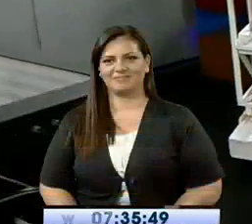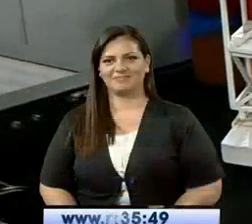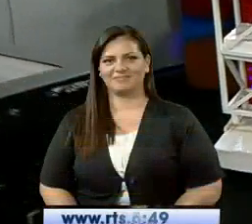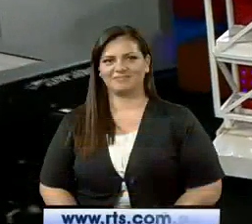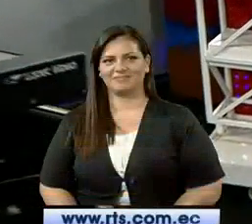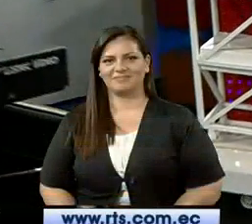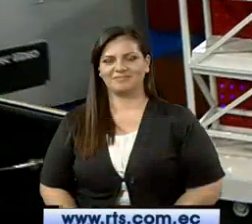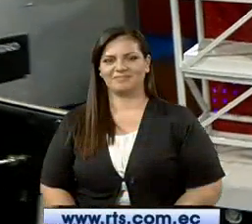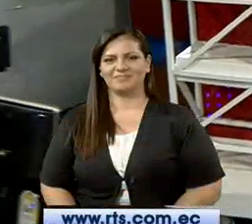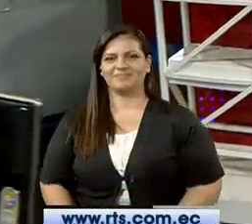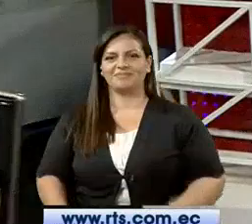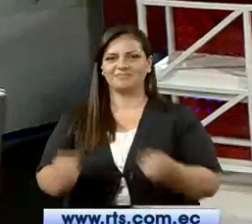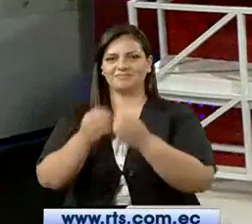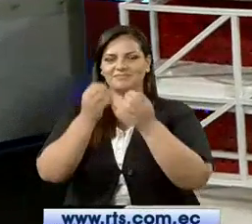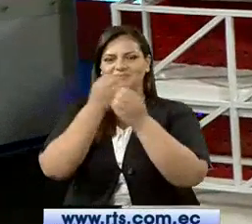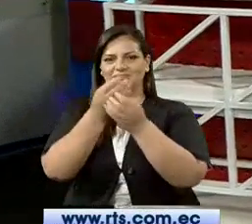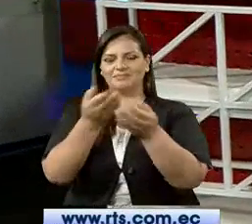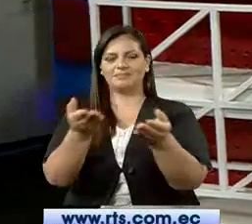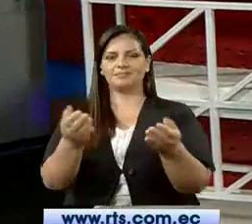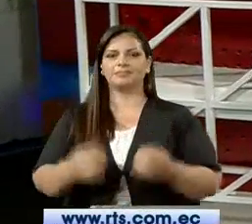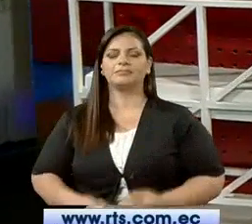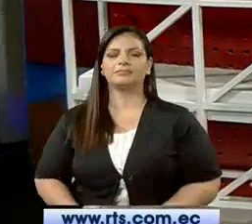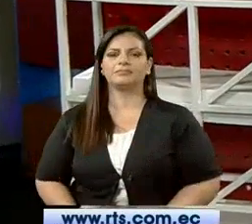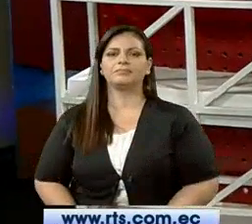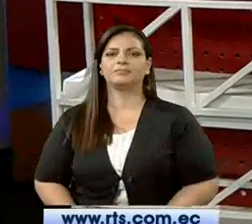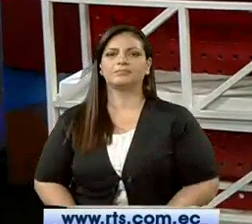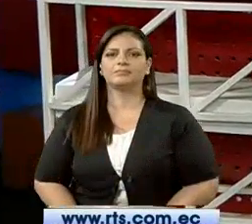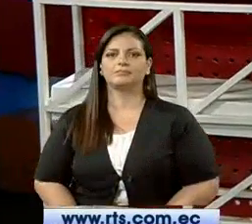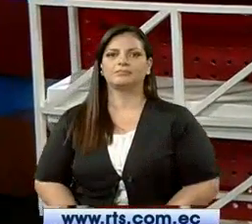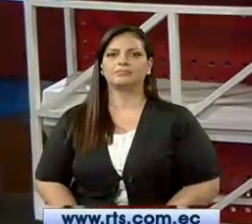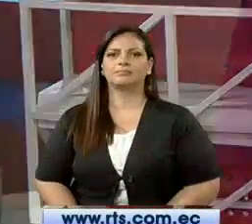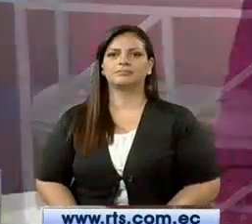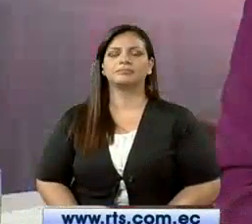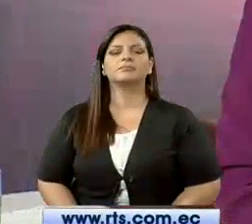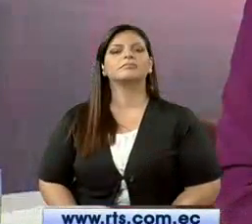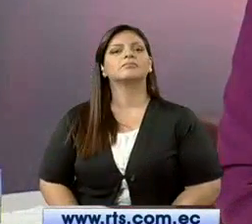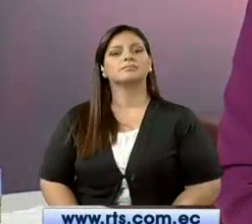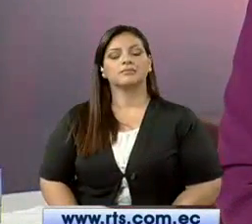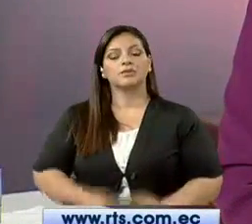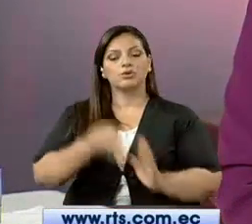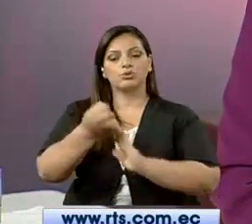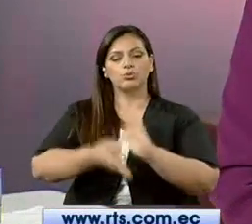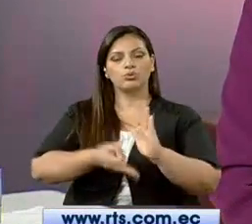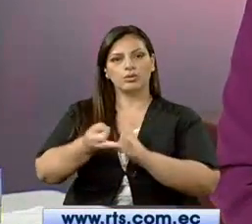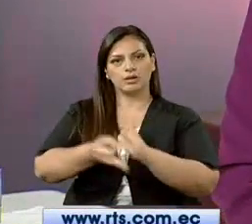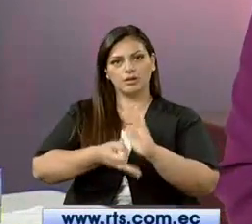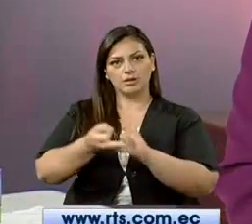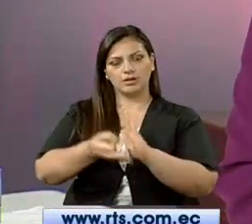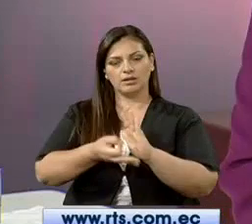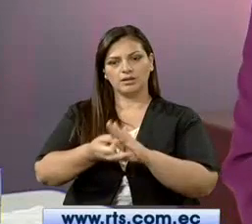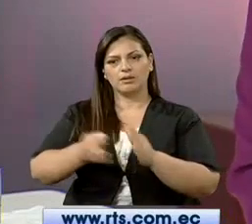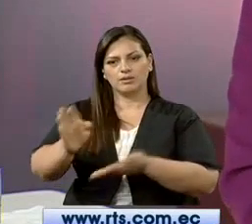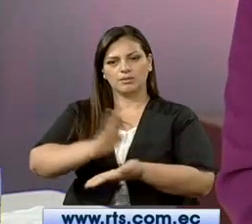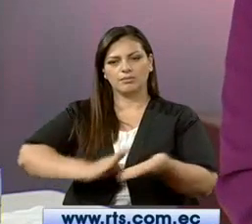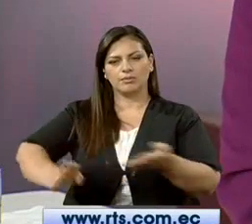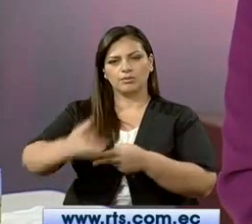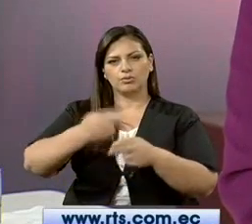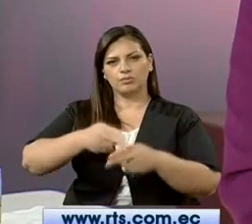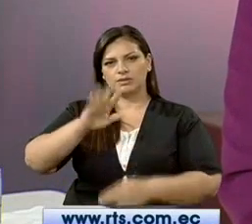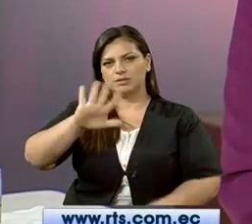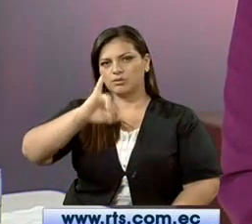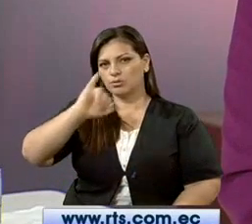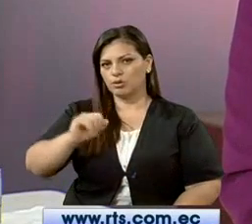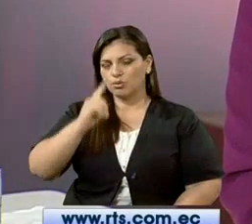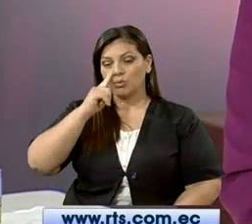De vuelta con más información para ustedes, una niña fue atacada por un perro en el cantón Durán, aquí en la provincia del Guayas. Según